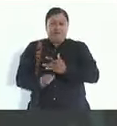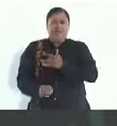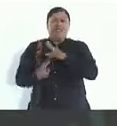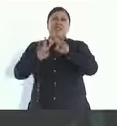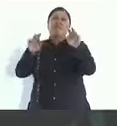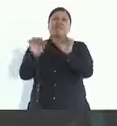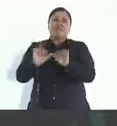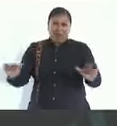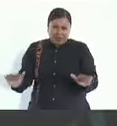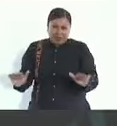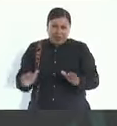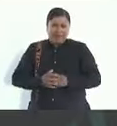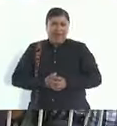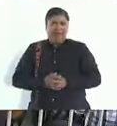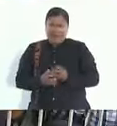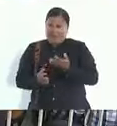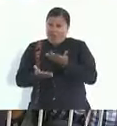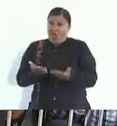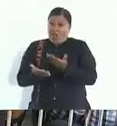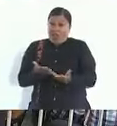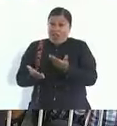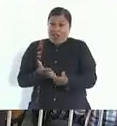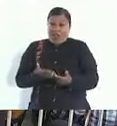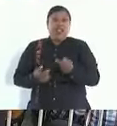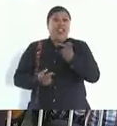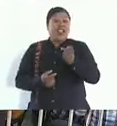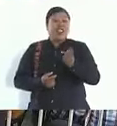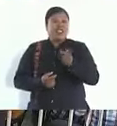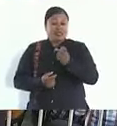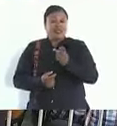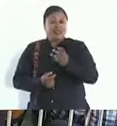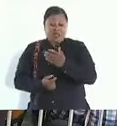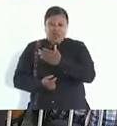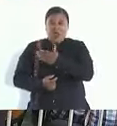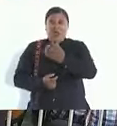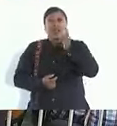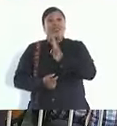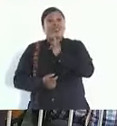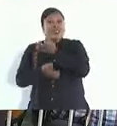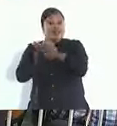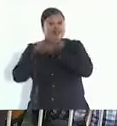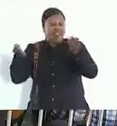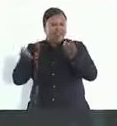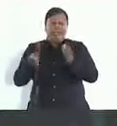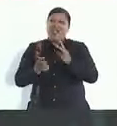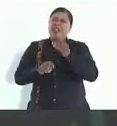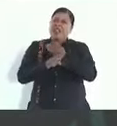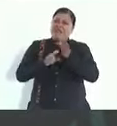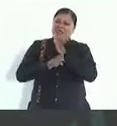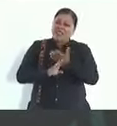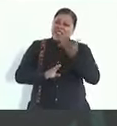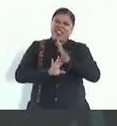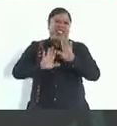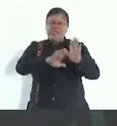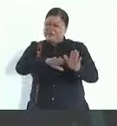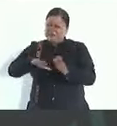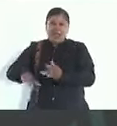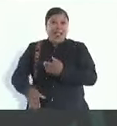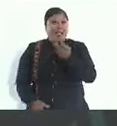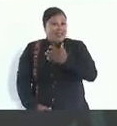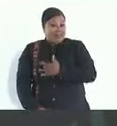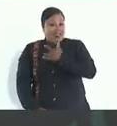hoy son más las noches buenas y serenas que las penas, y que no hay mayor